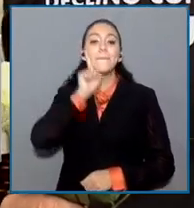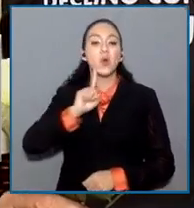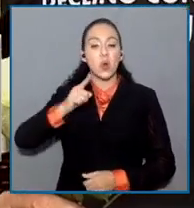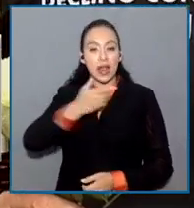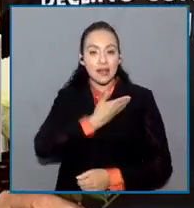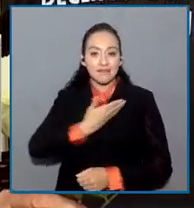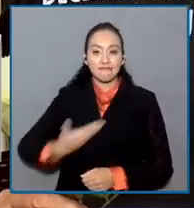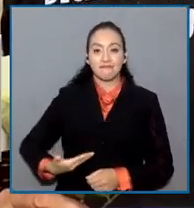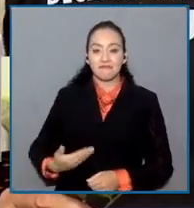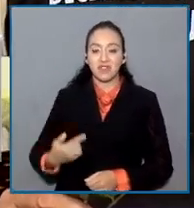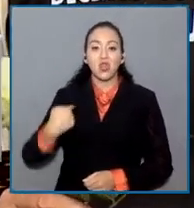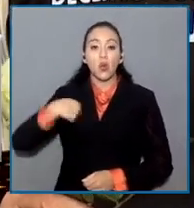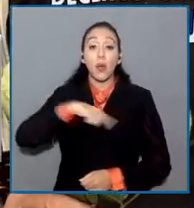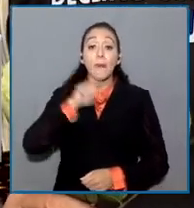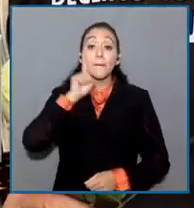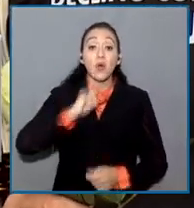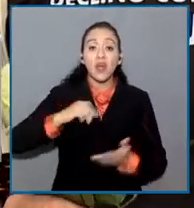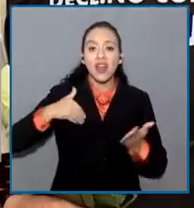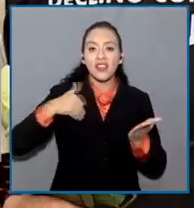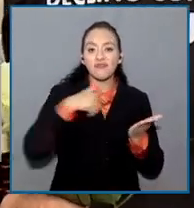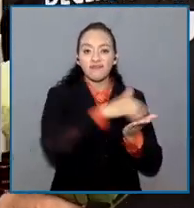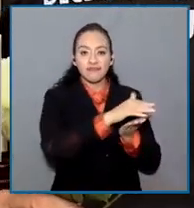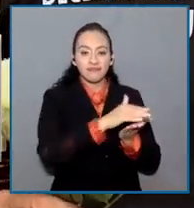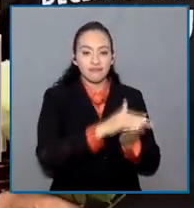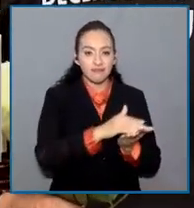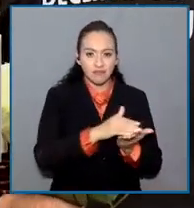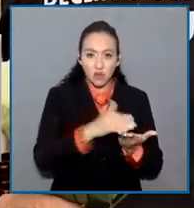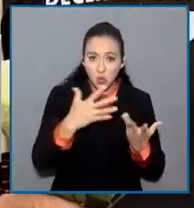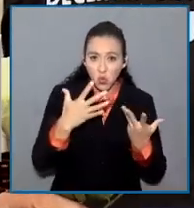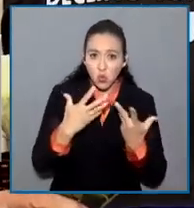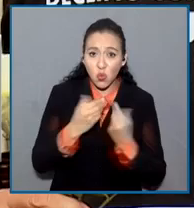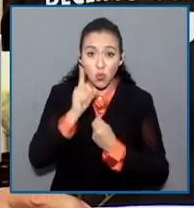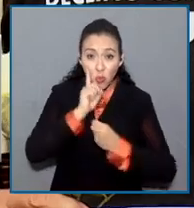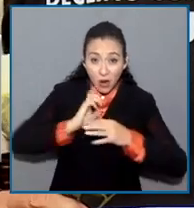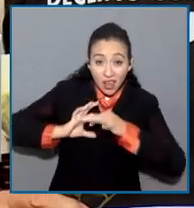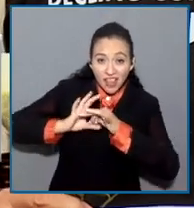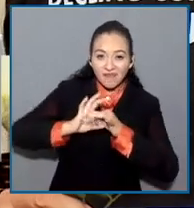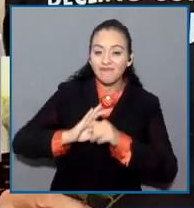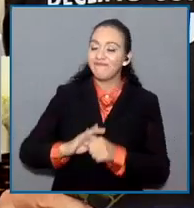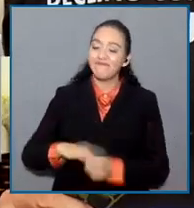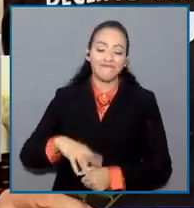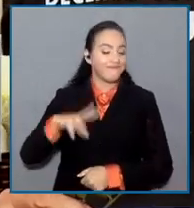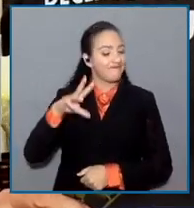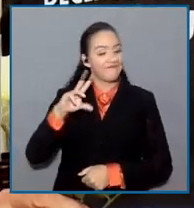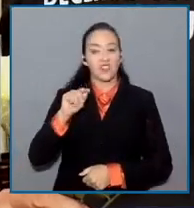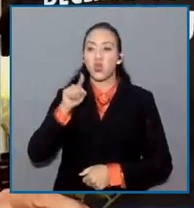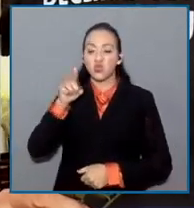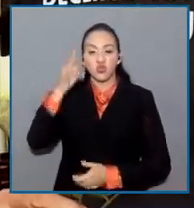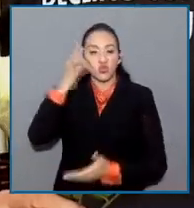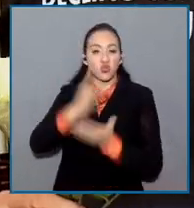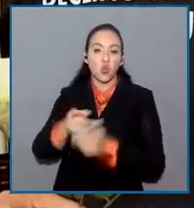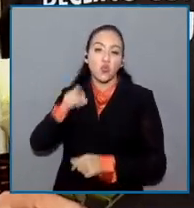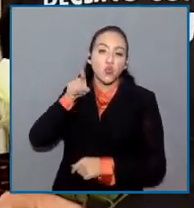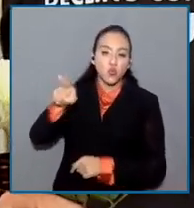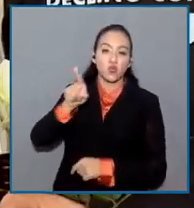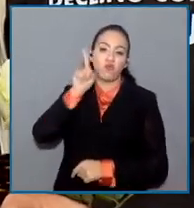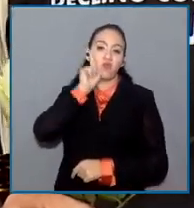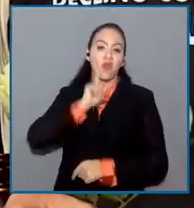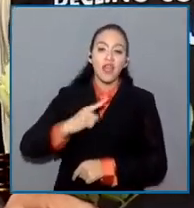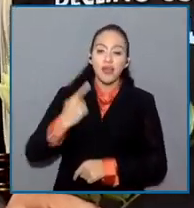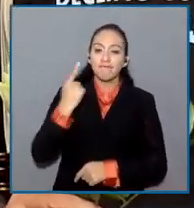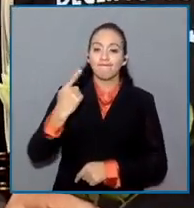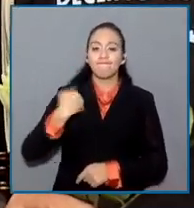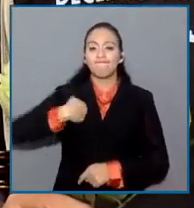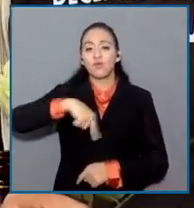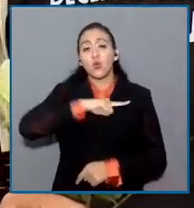despidiendo. Apelamos a la sensatez en estas horas de la historia porque aún hay tiempo para modelar la impartición de